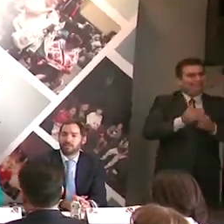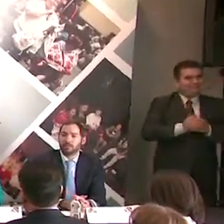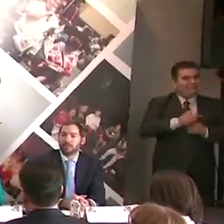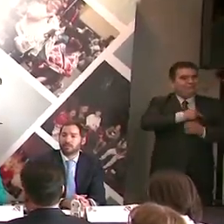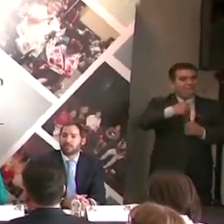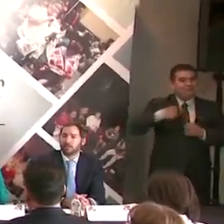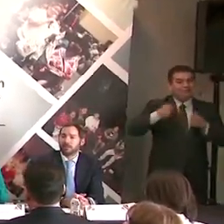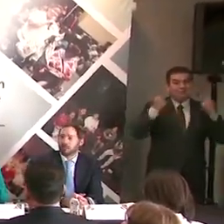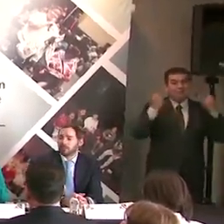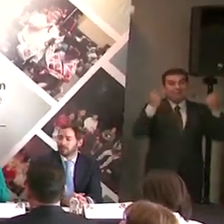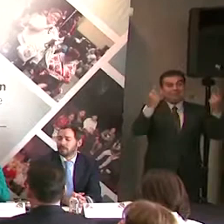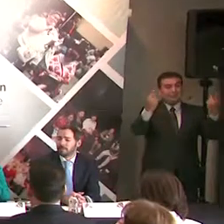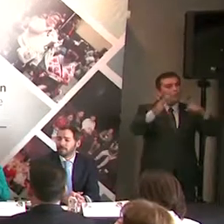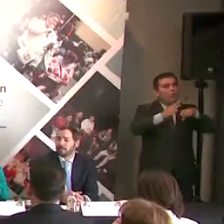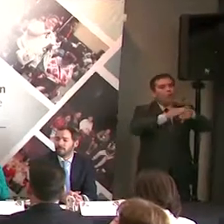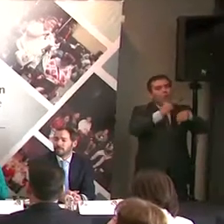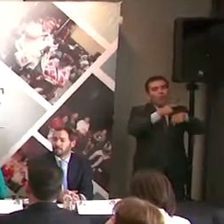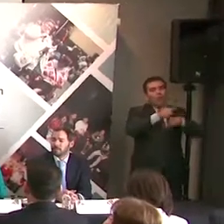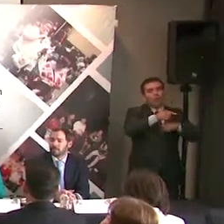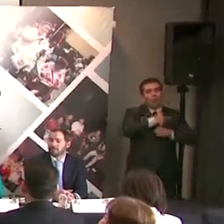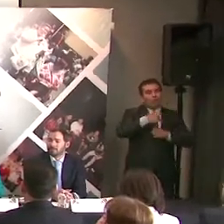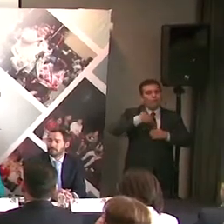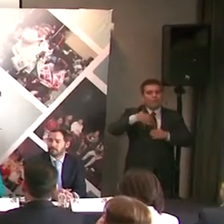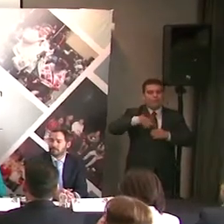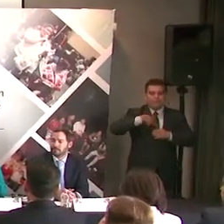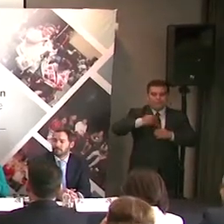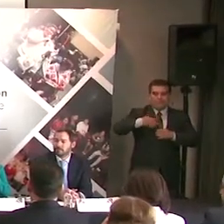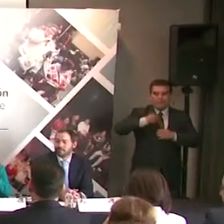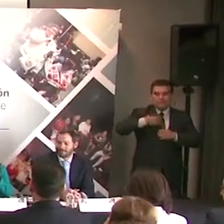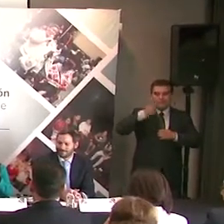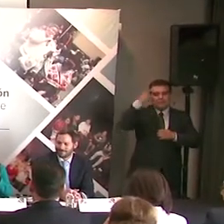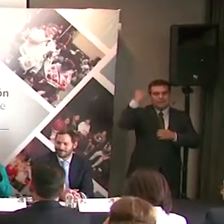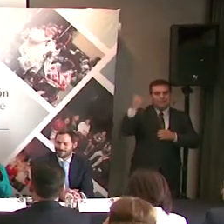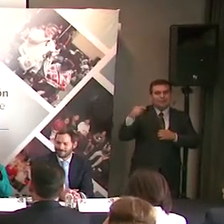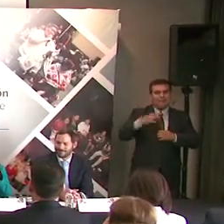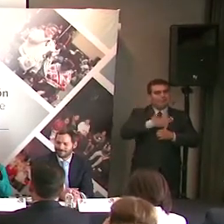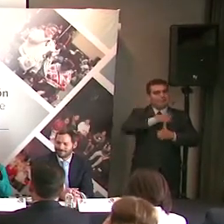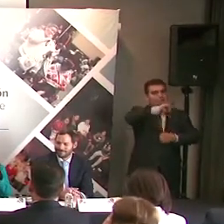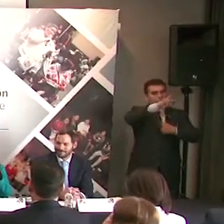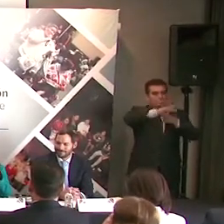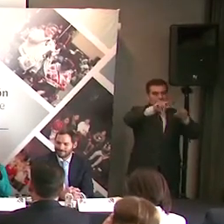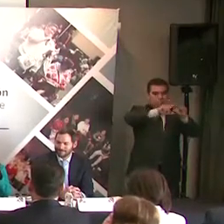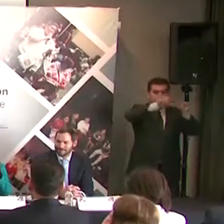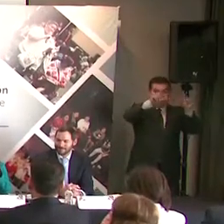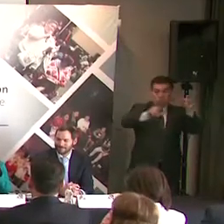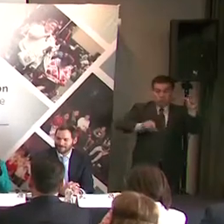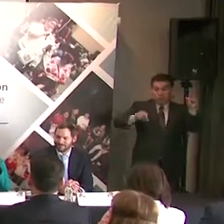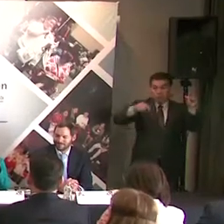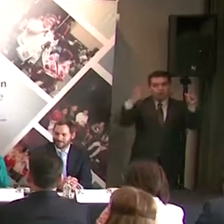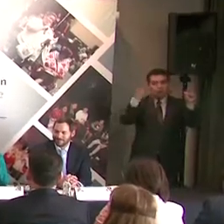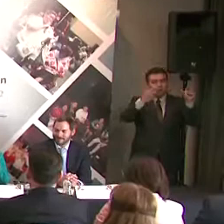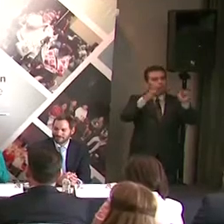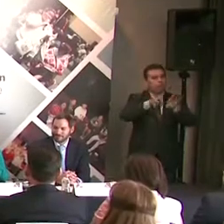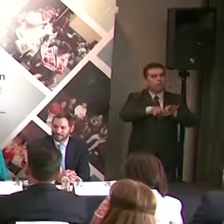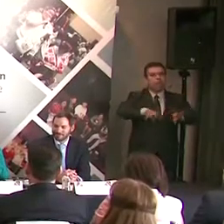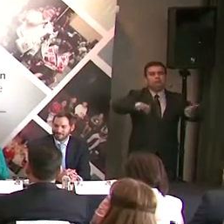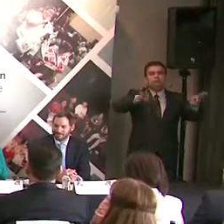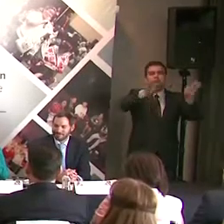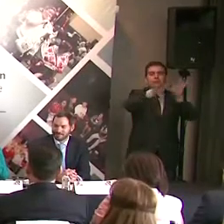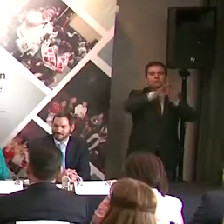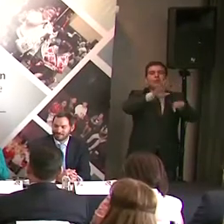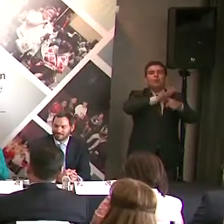está el poder seguir construyendo este importante escenario para nuestro país, un escenario